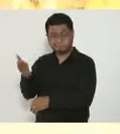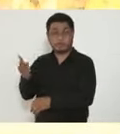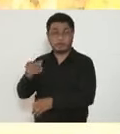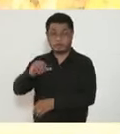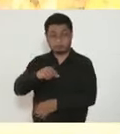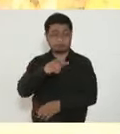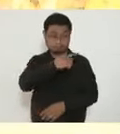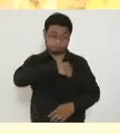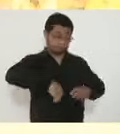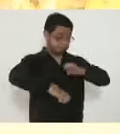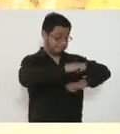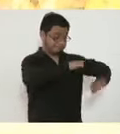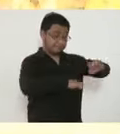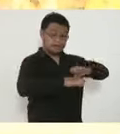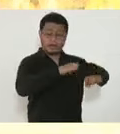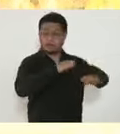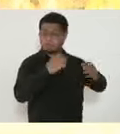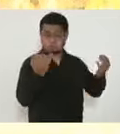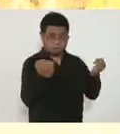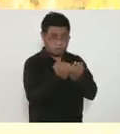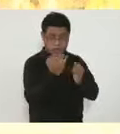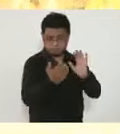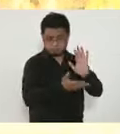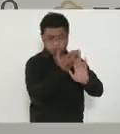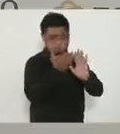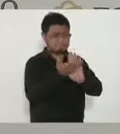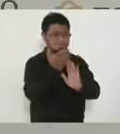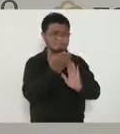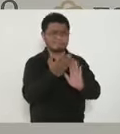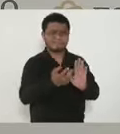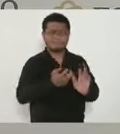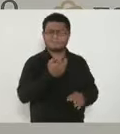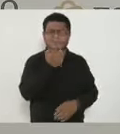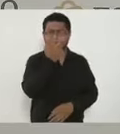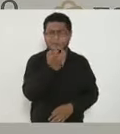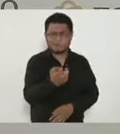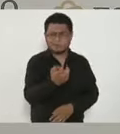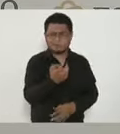constructoras de nuestro país. Por eso